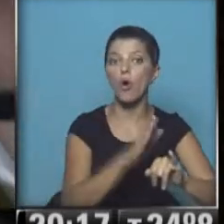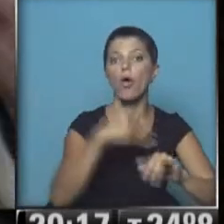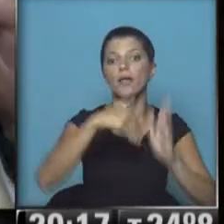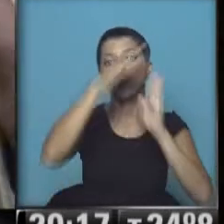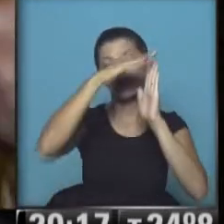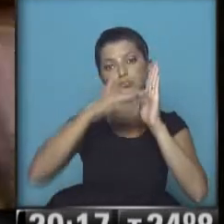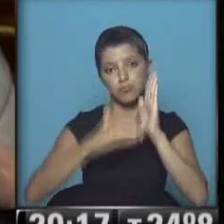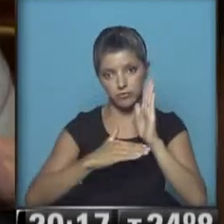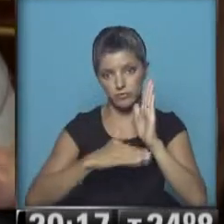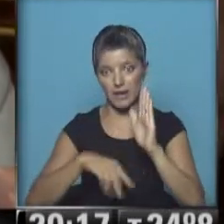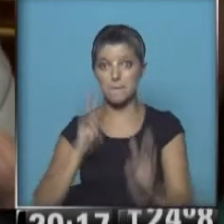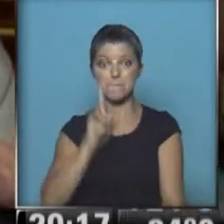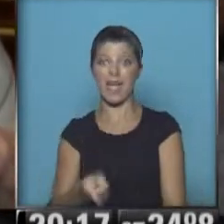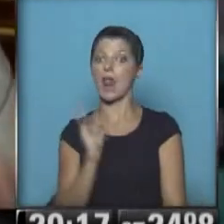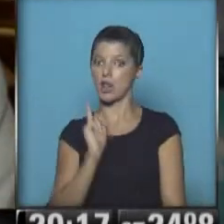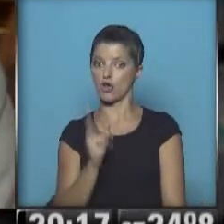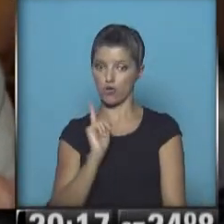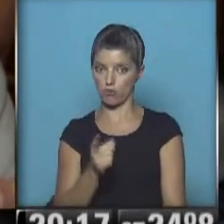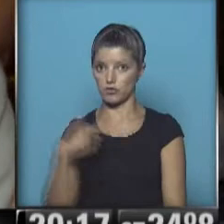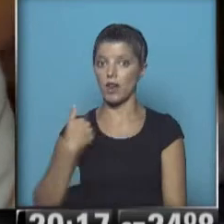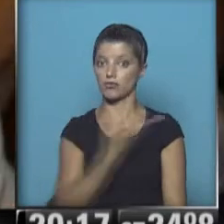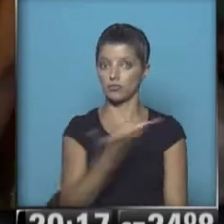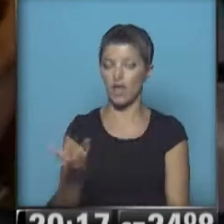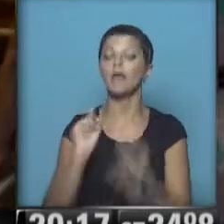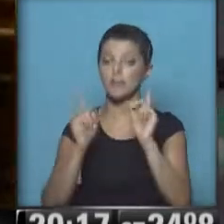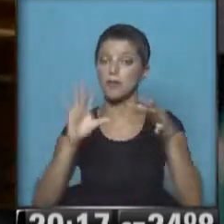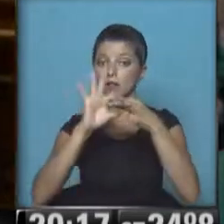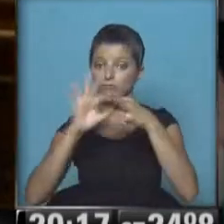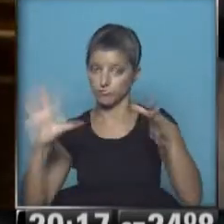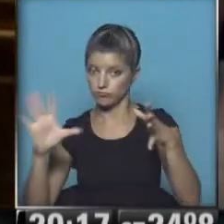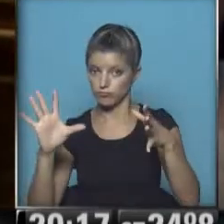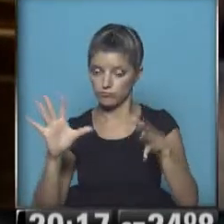que es peligrosa para la sociedad y la democracia.